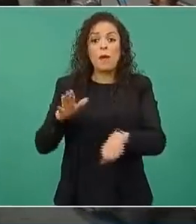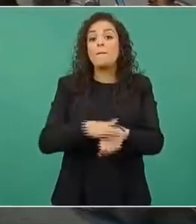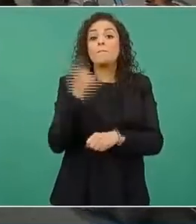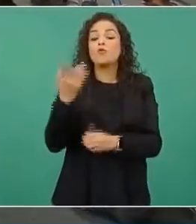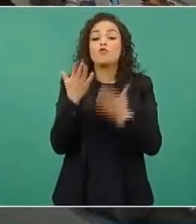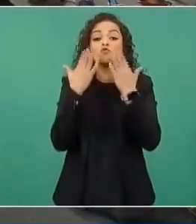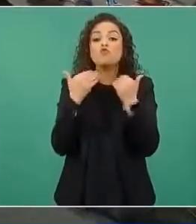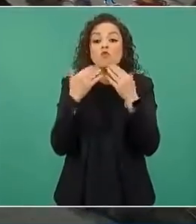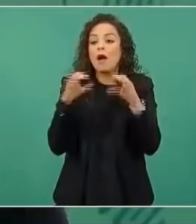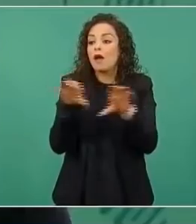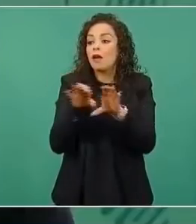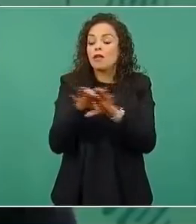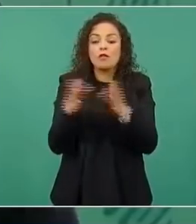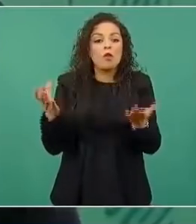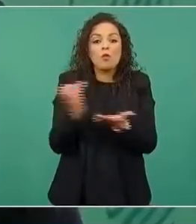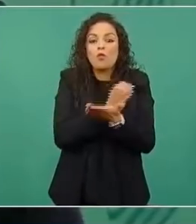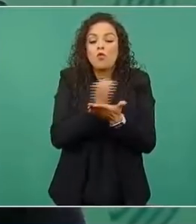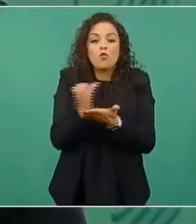tratamiento.